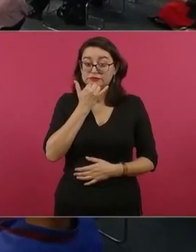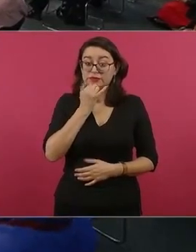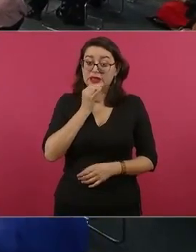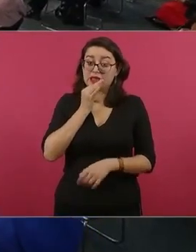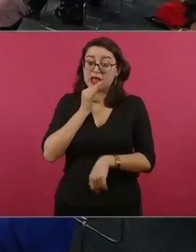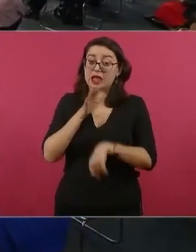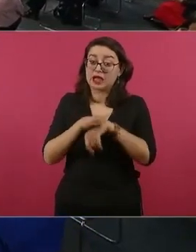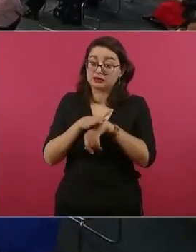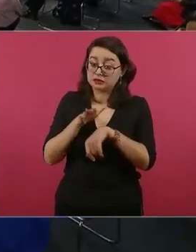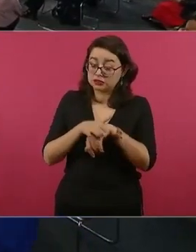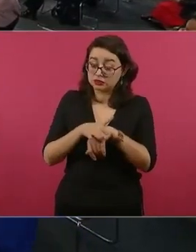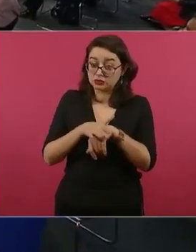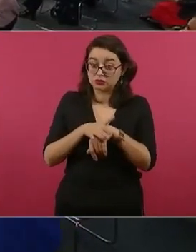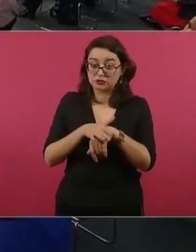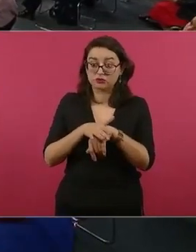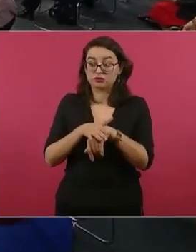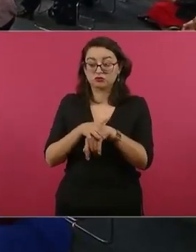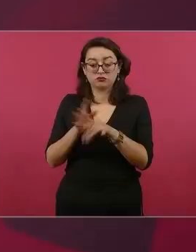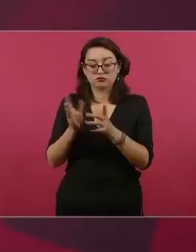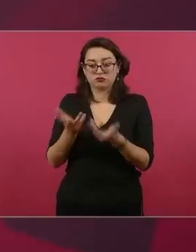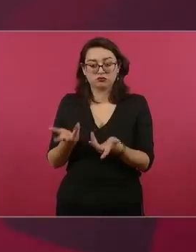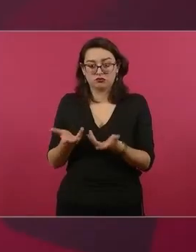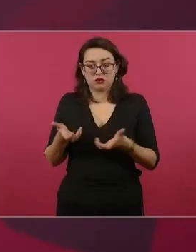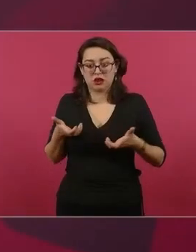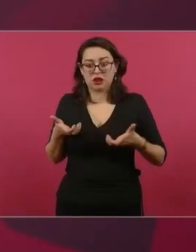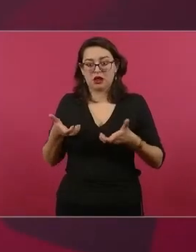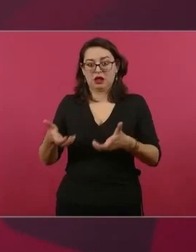que padecer